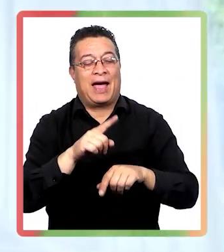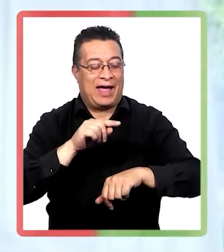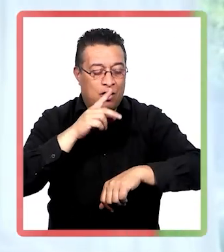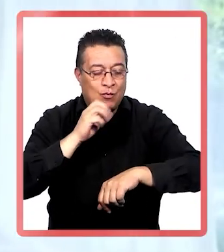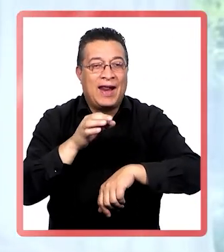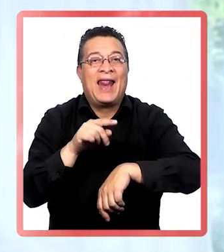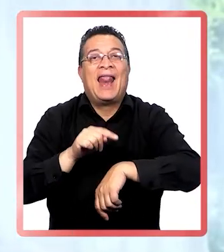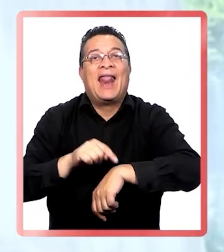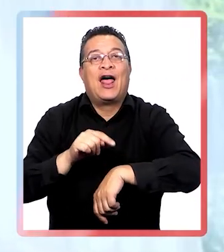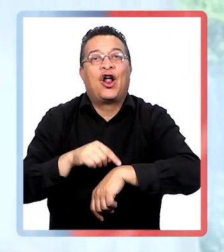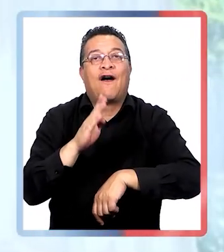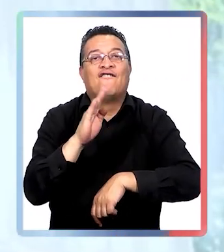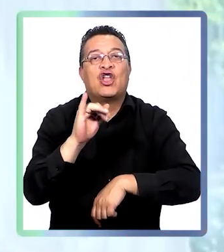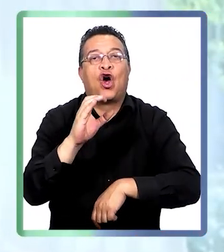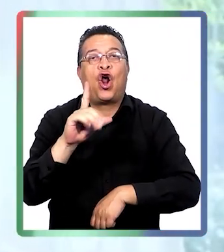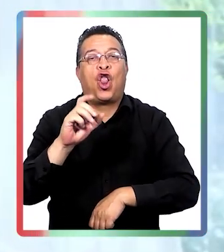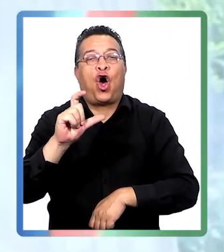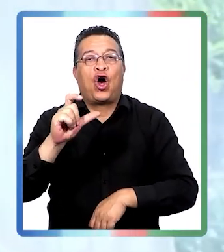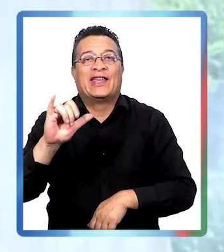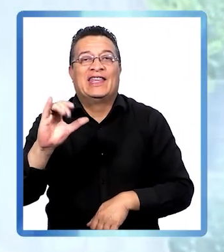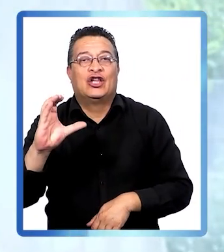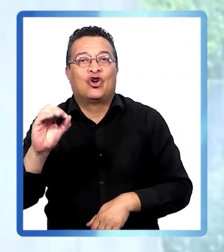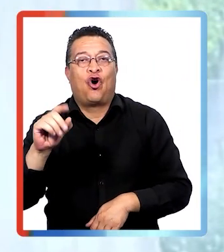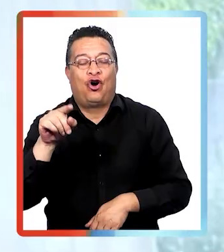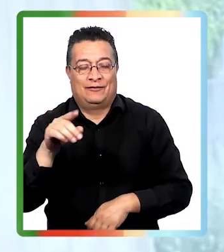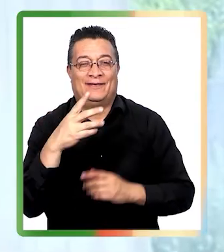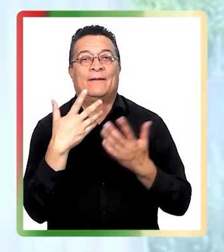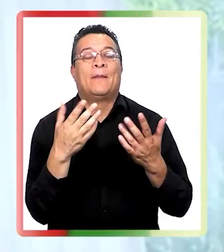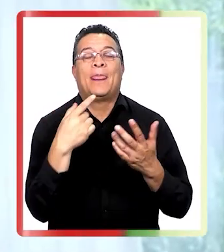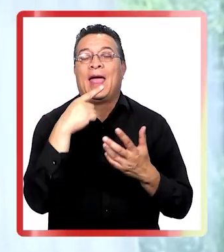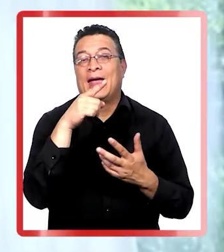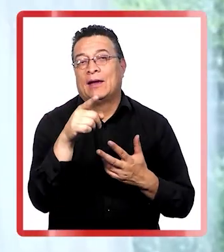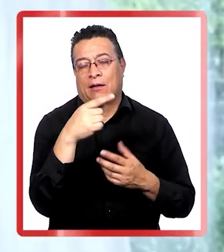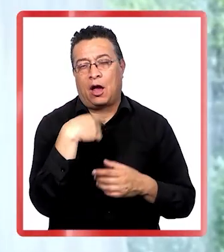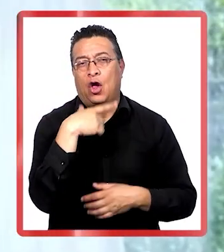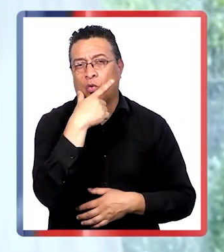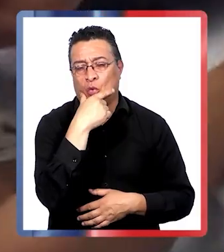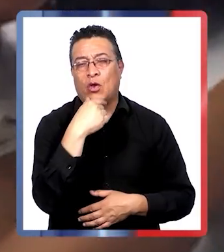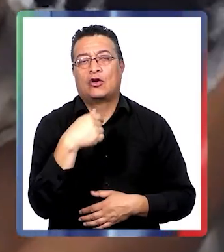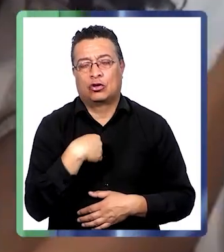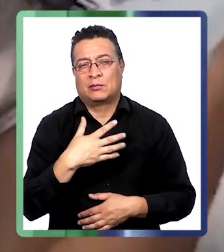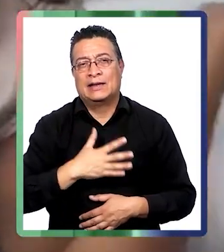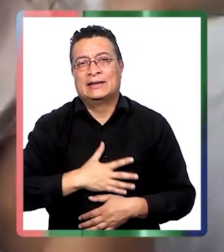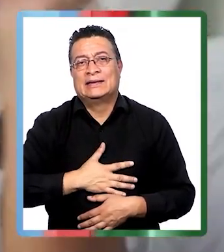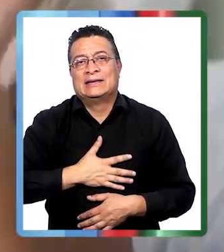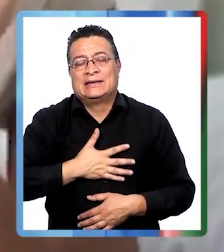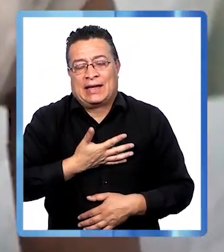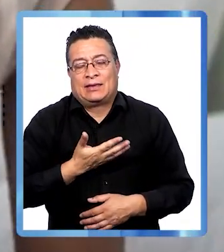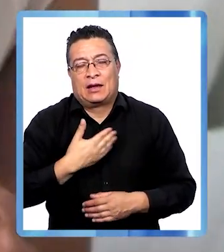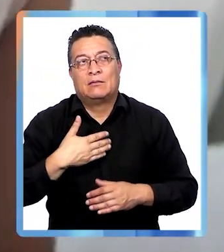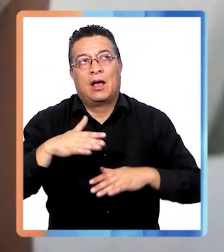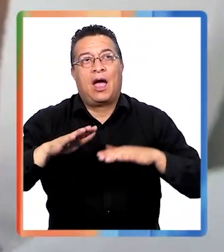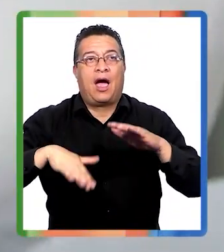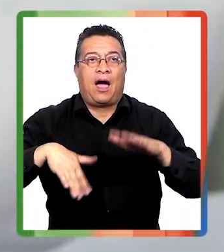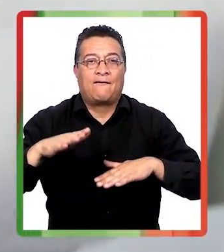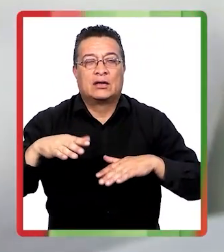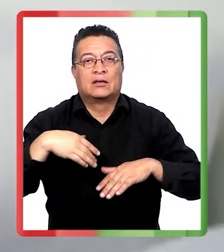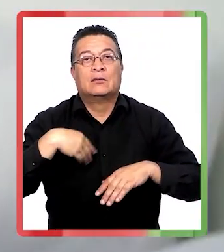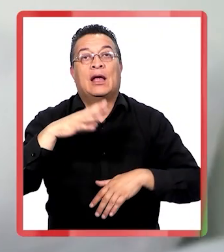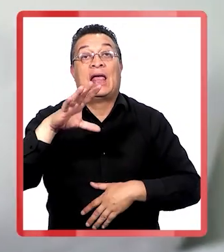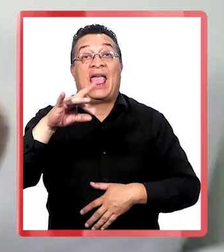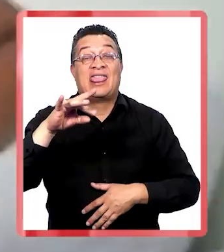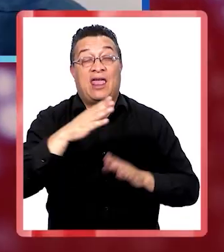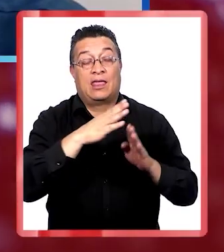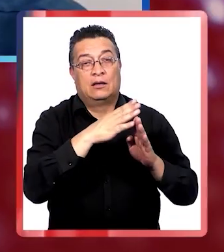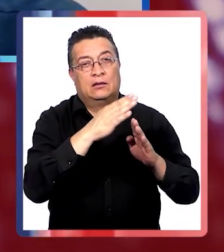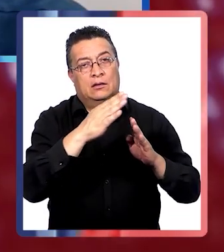lo del reloj biológico, perdón, me trabé, porque yo tengo una duda importante ahí. Yo siento que es algo que se va dando